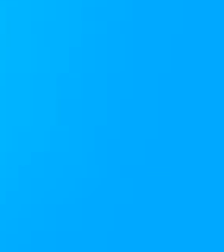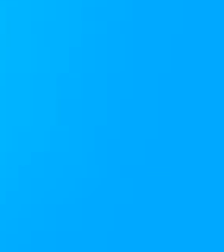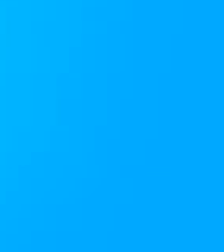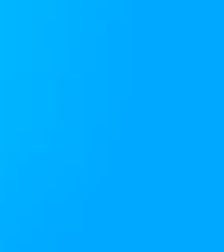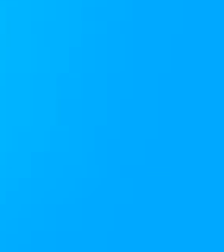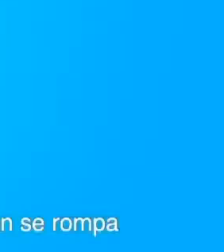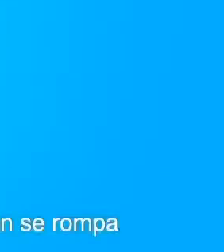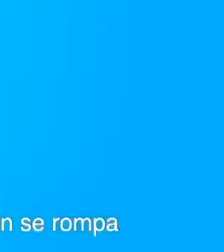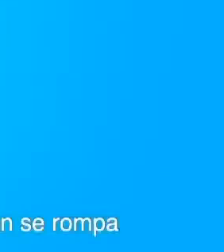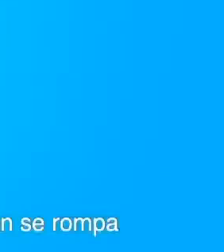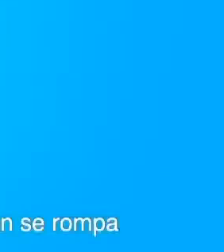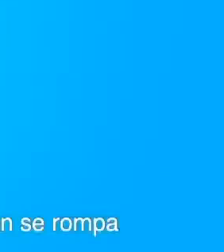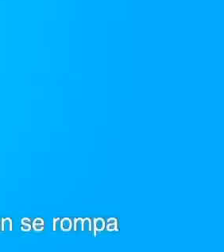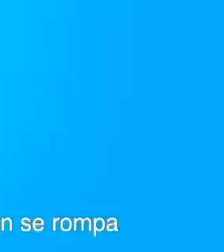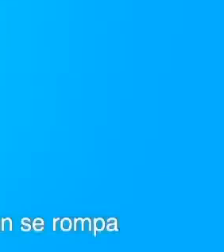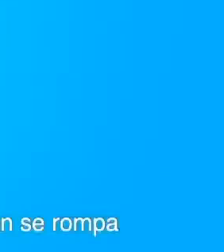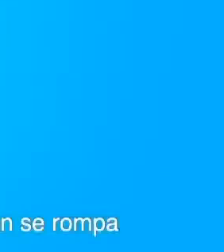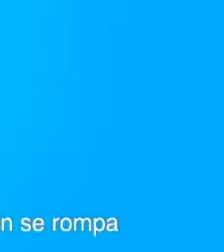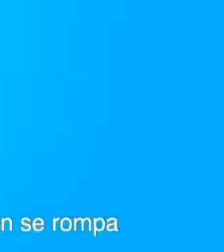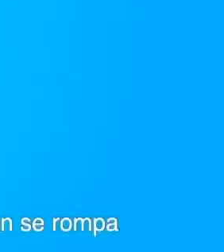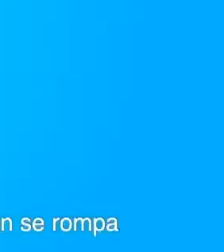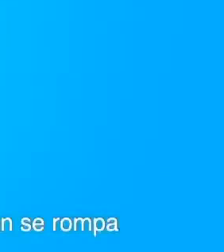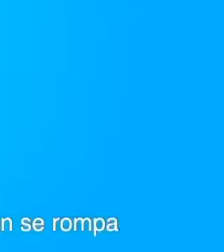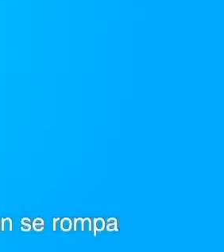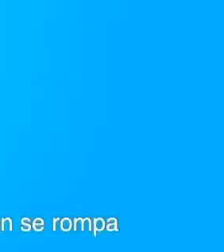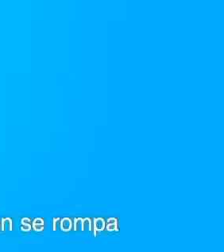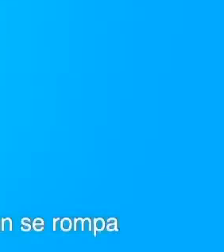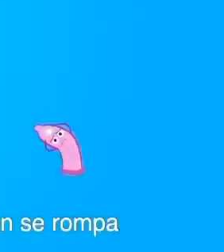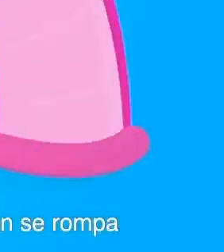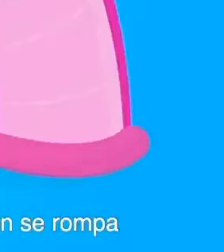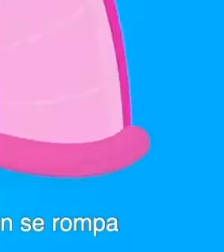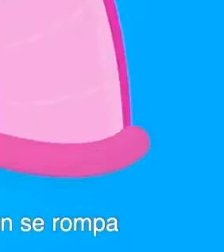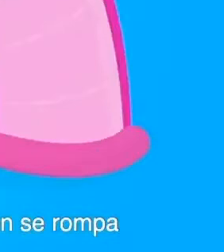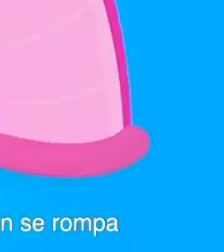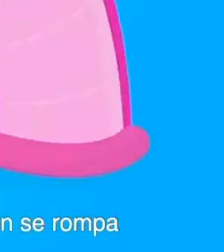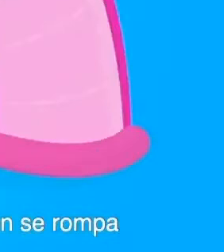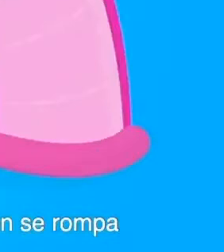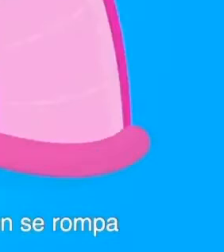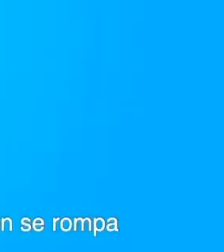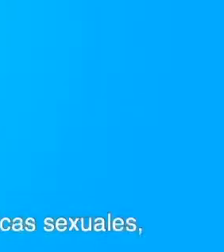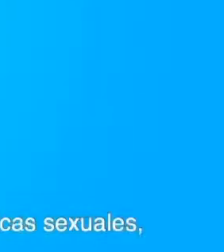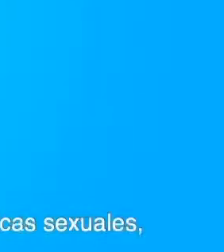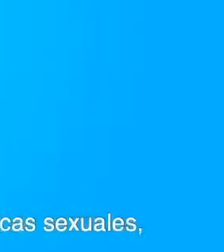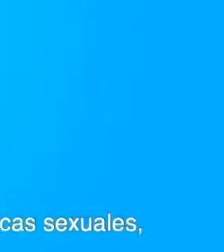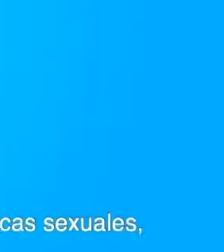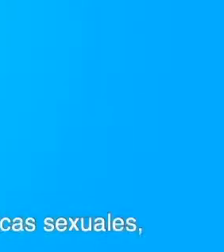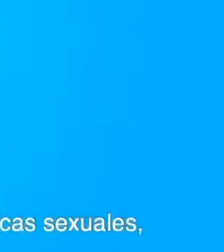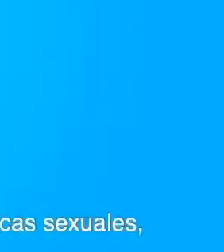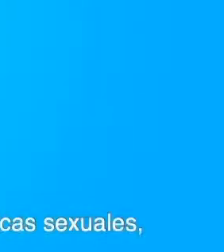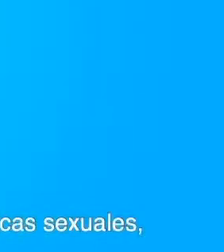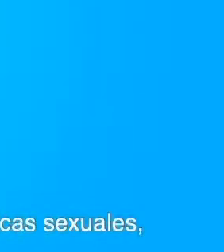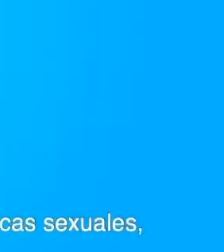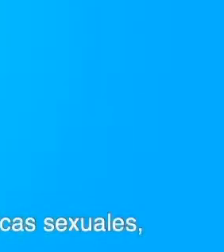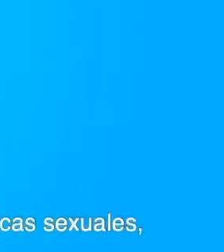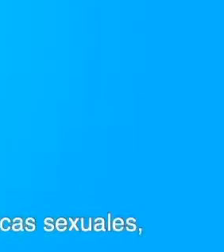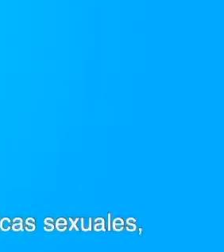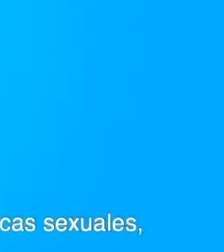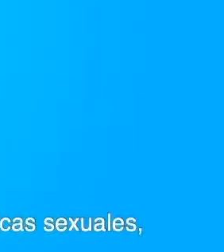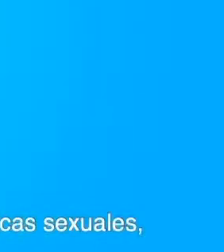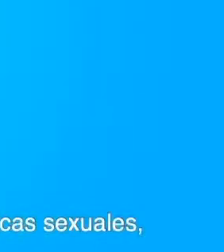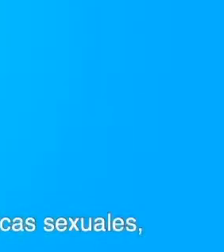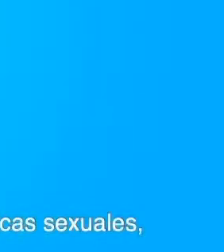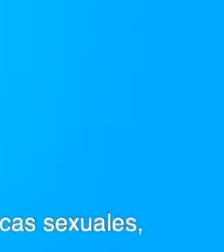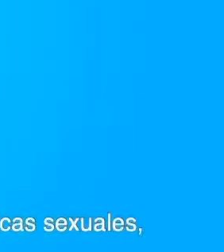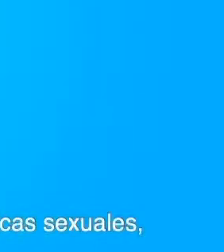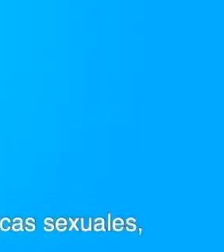romper. Al usar lubricante, reduces la fricción y evitas que el condón se rompa. Además, ayudas a evitar lesiones y